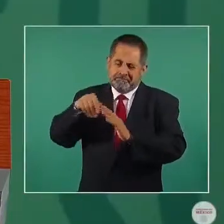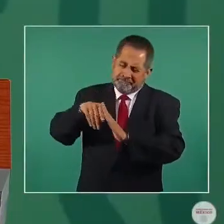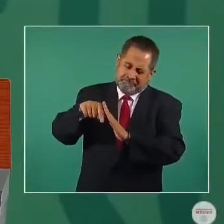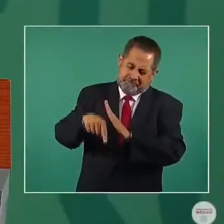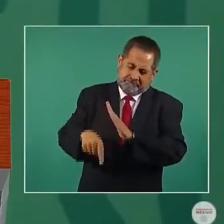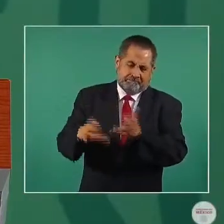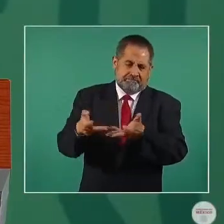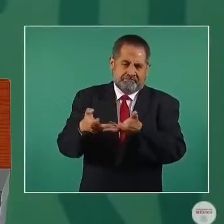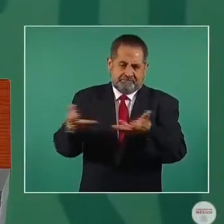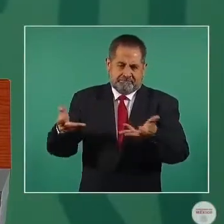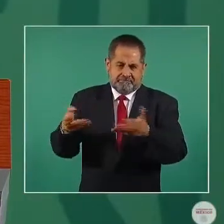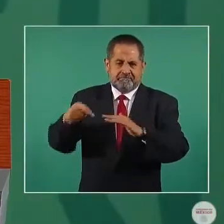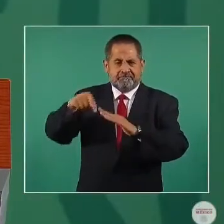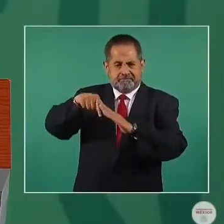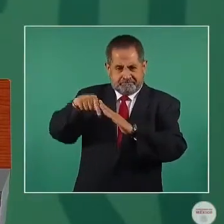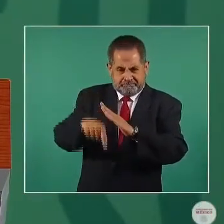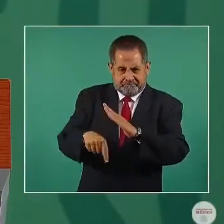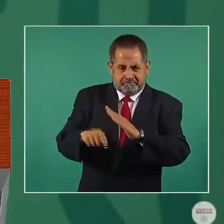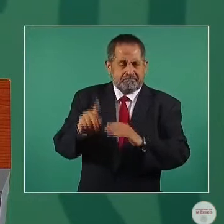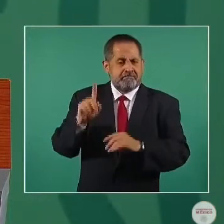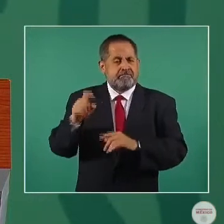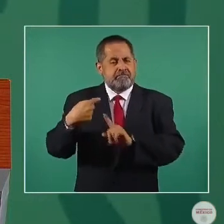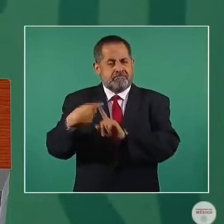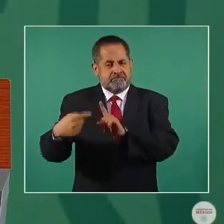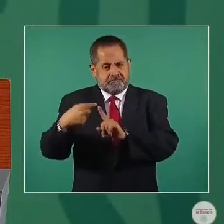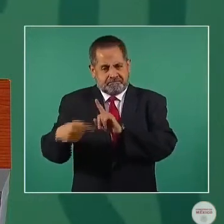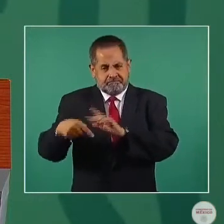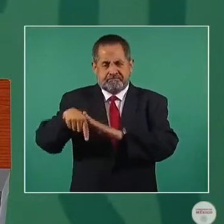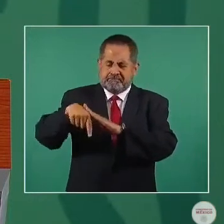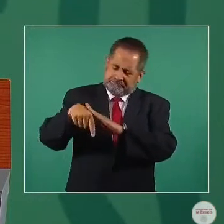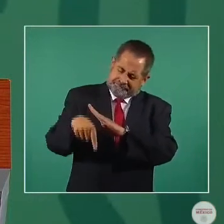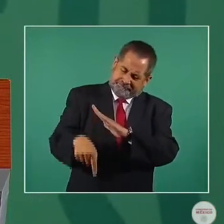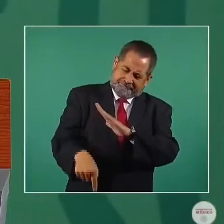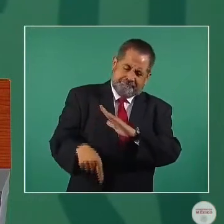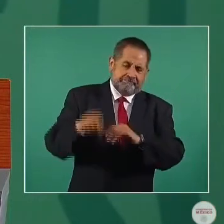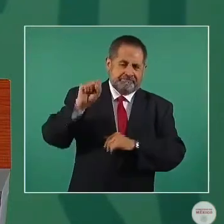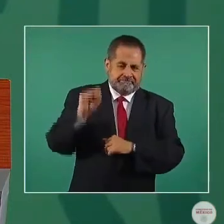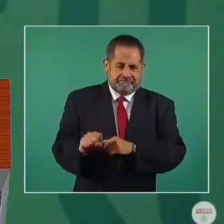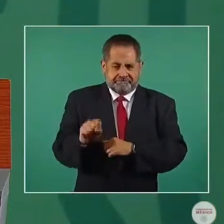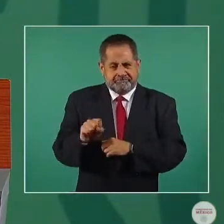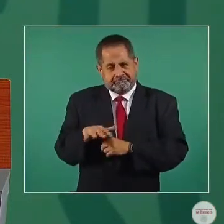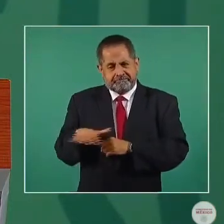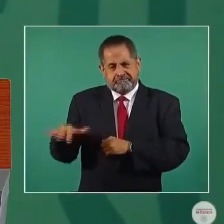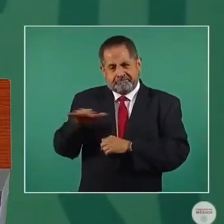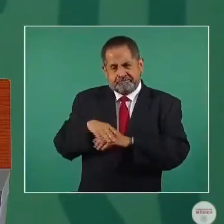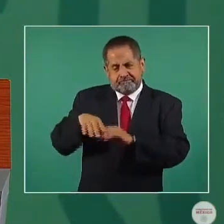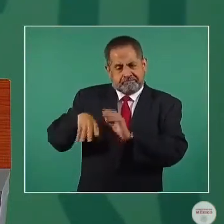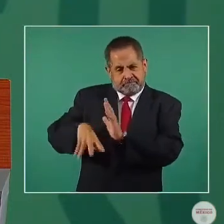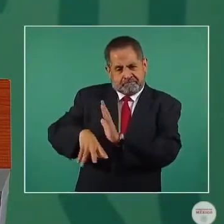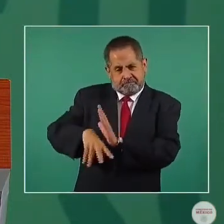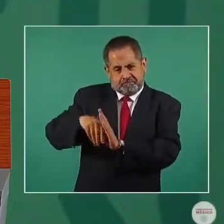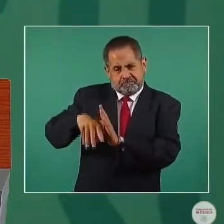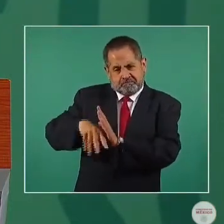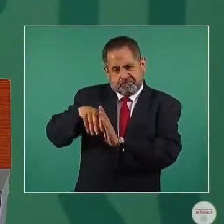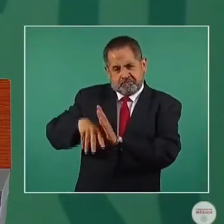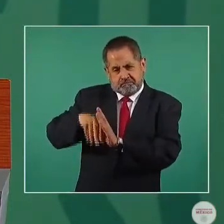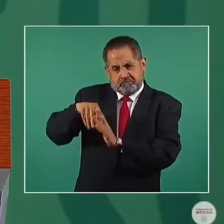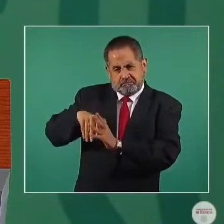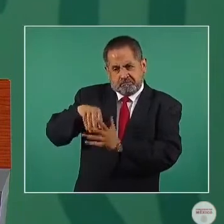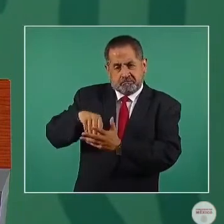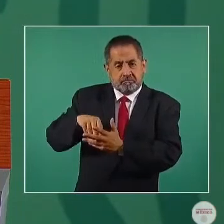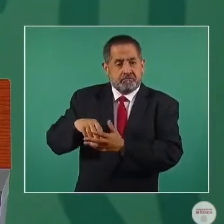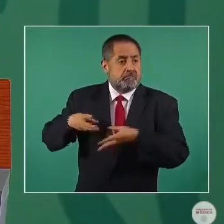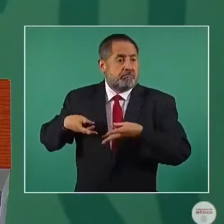en tierra y en aguas someras, en el sureste, y estamos bajando el costo